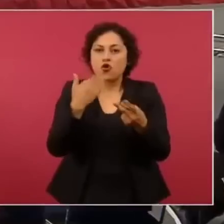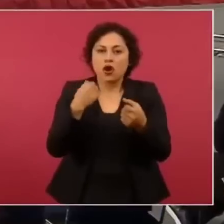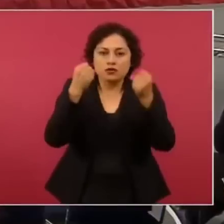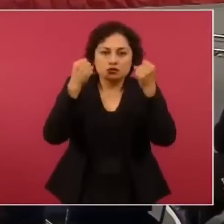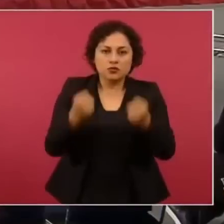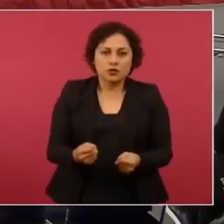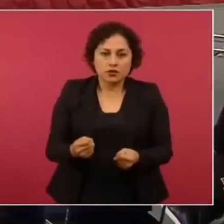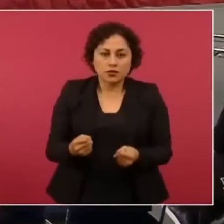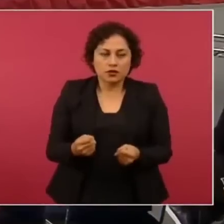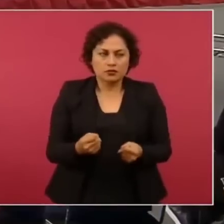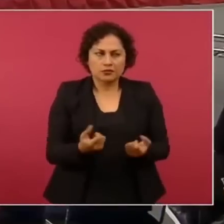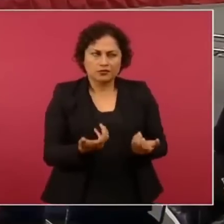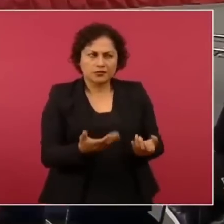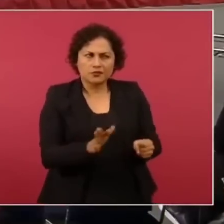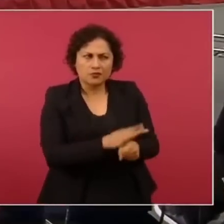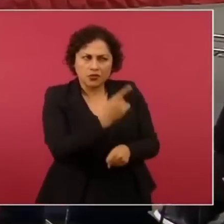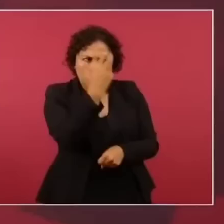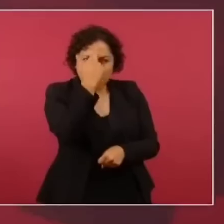qué.